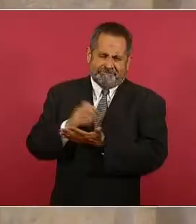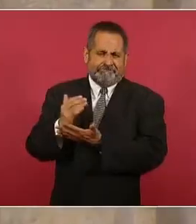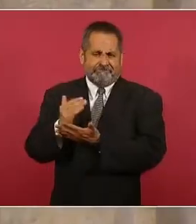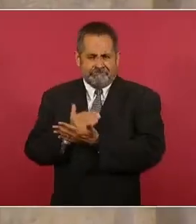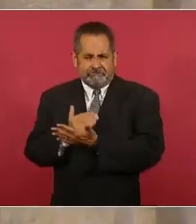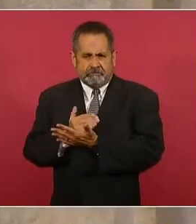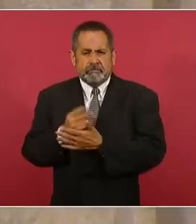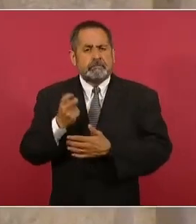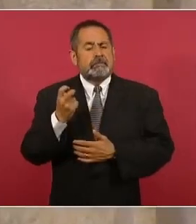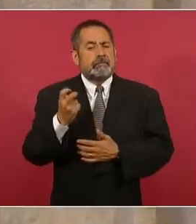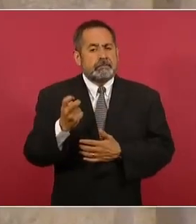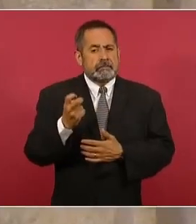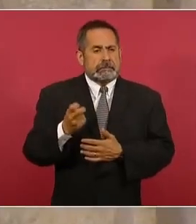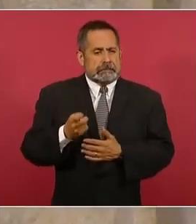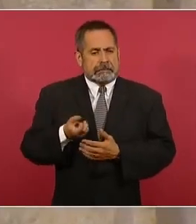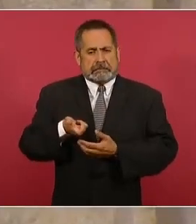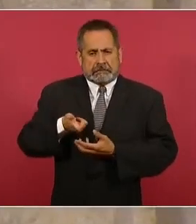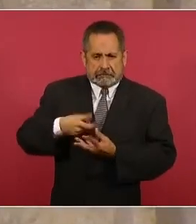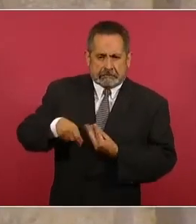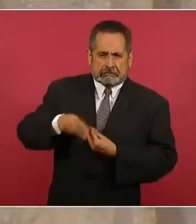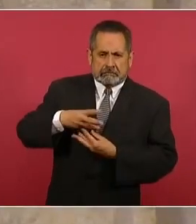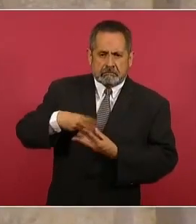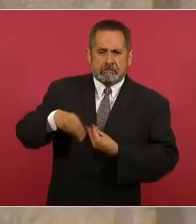Y así salimos.